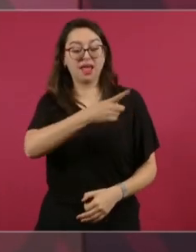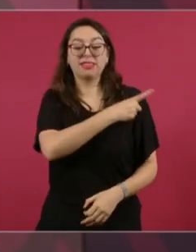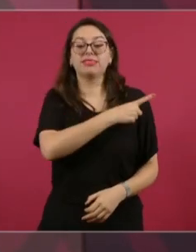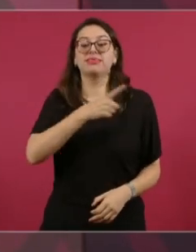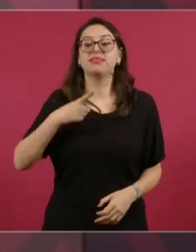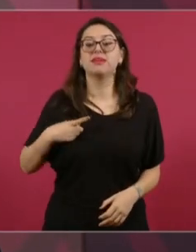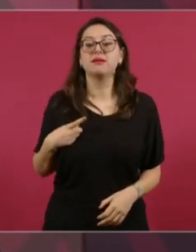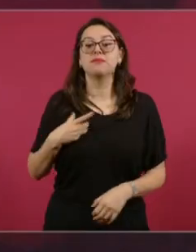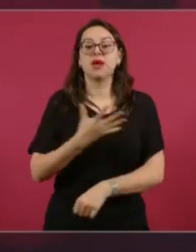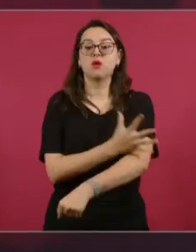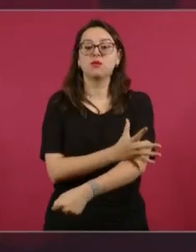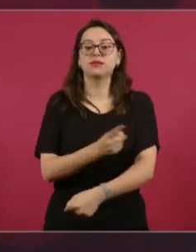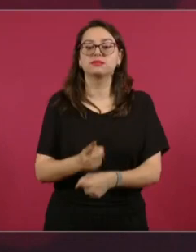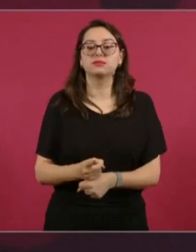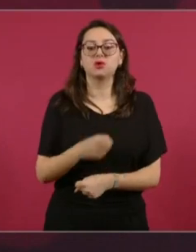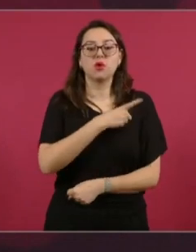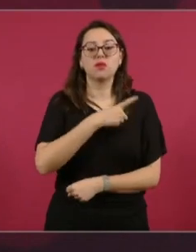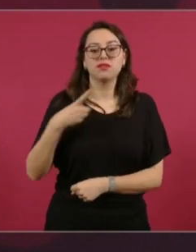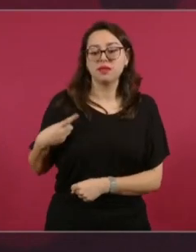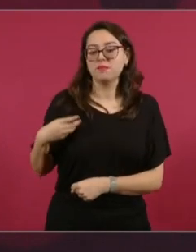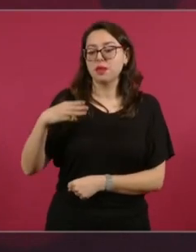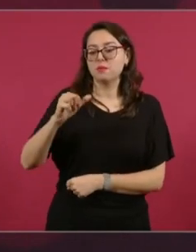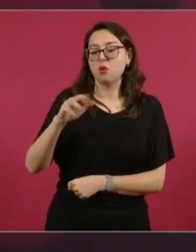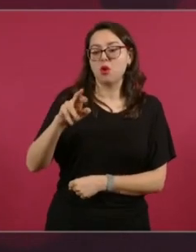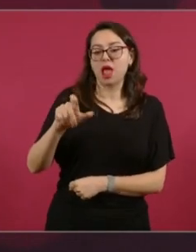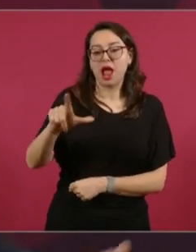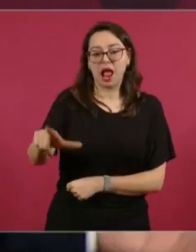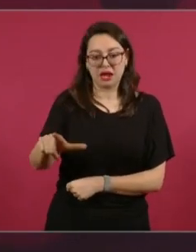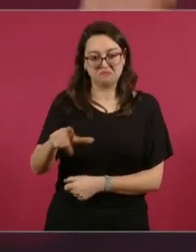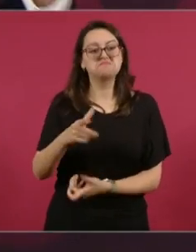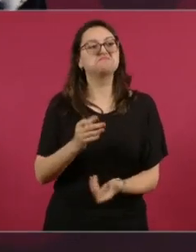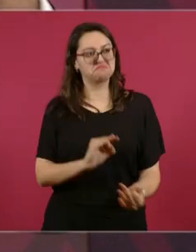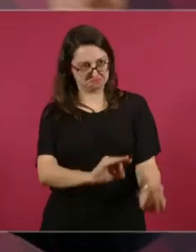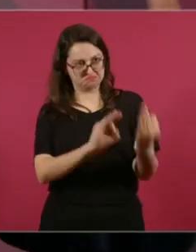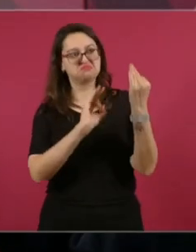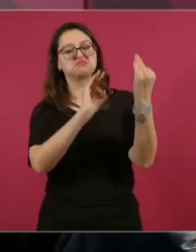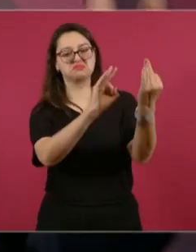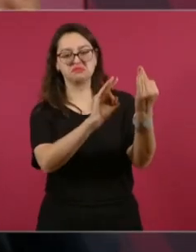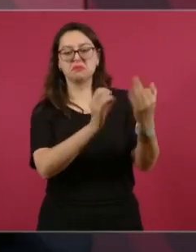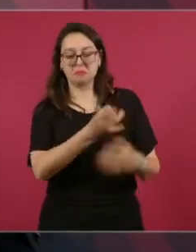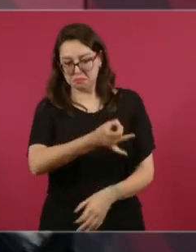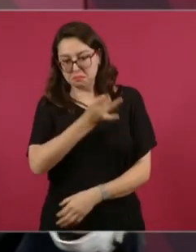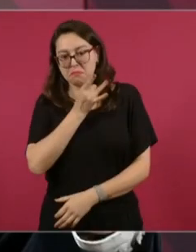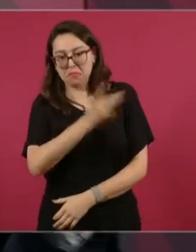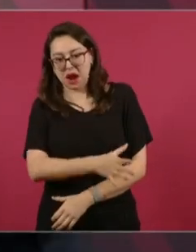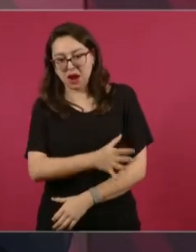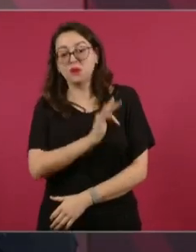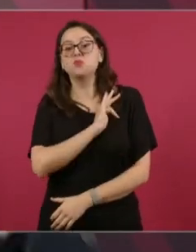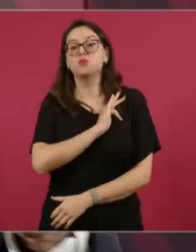Solo con honestidad puede uno enfrentar